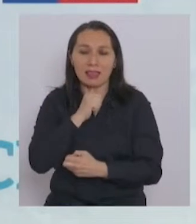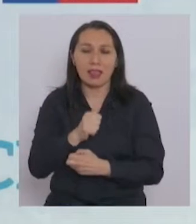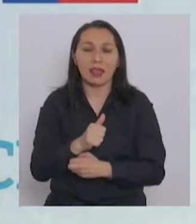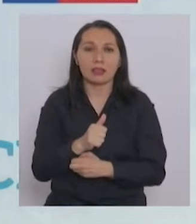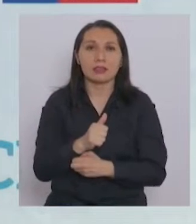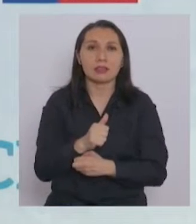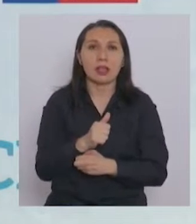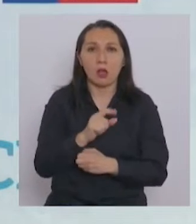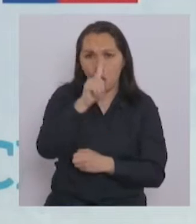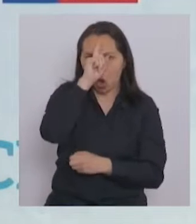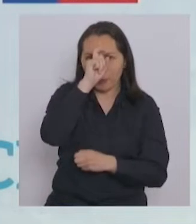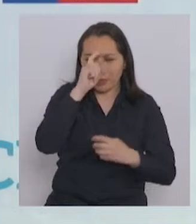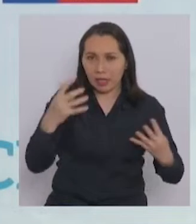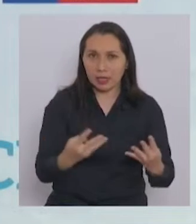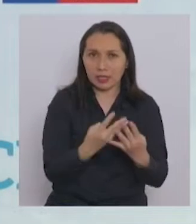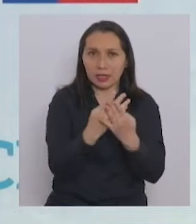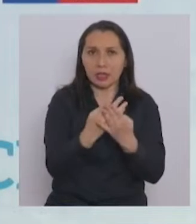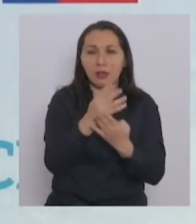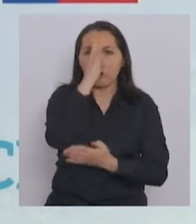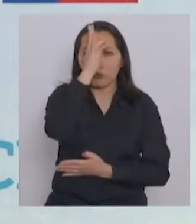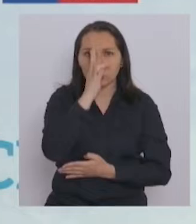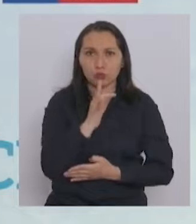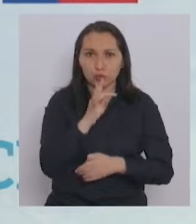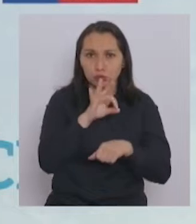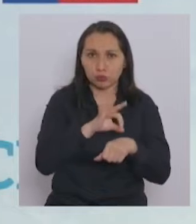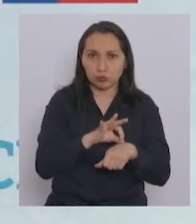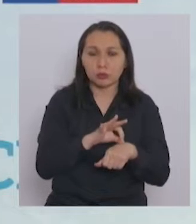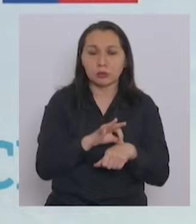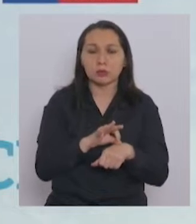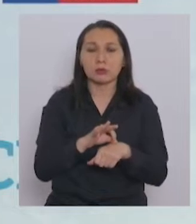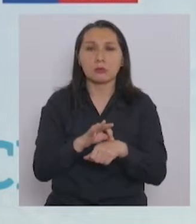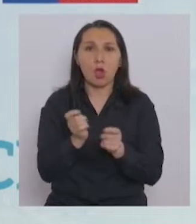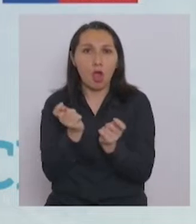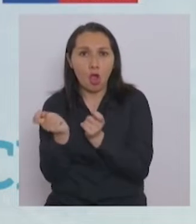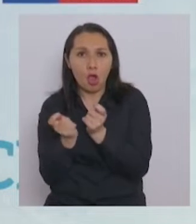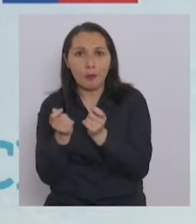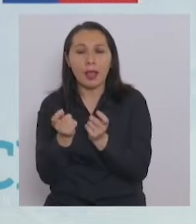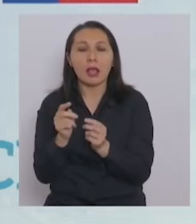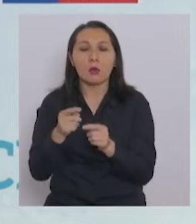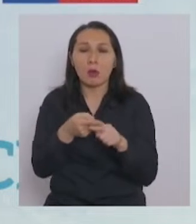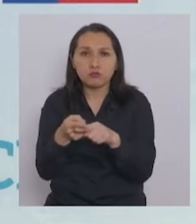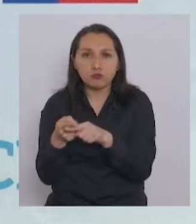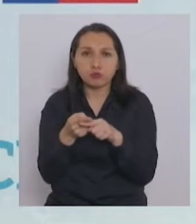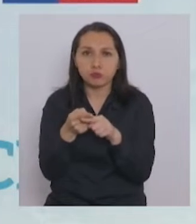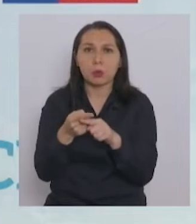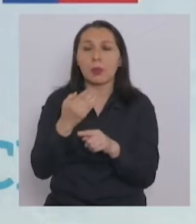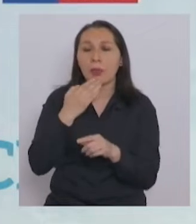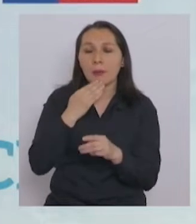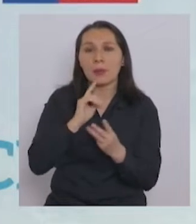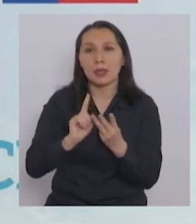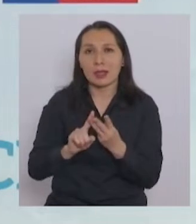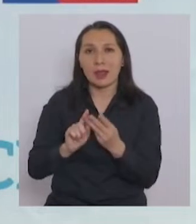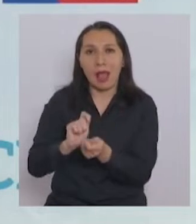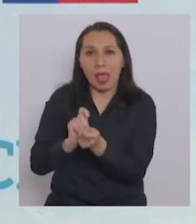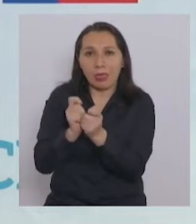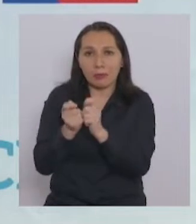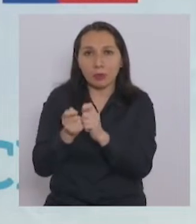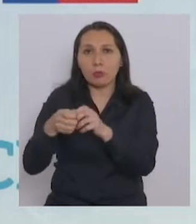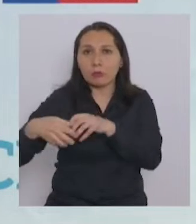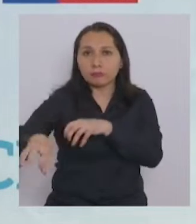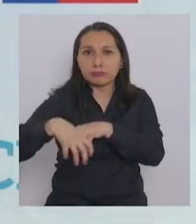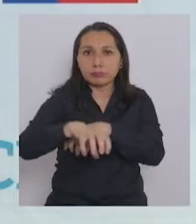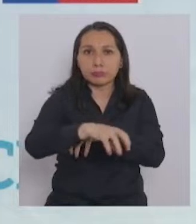redes asistenciales y personal sanitario, medidas sociales y económicas y la de respuesta y adaptación